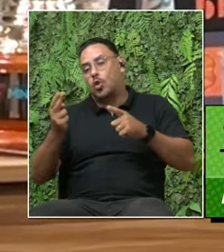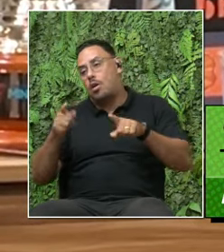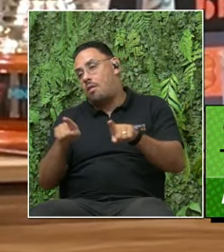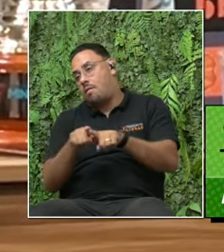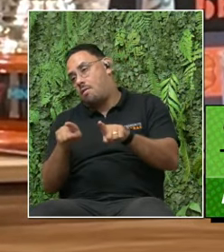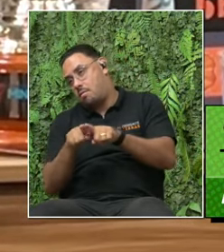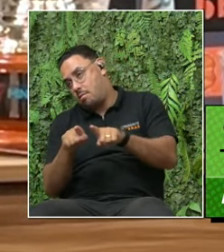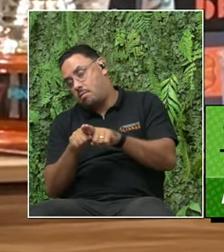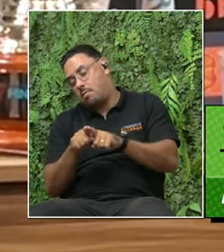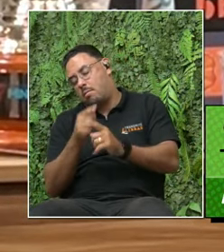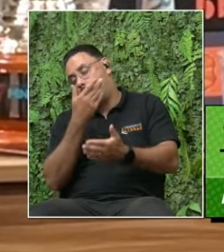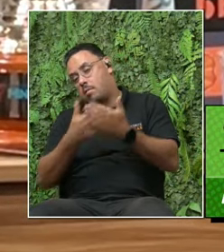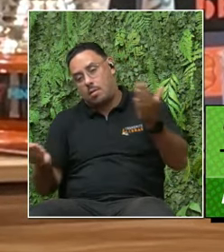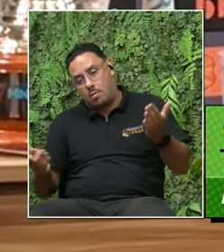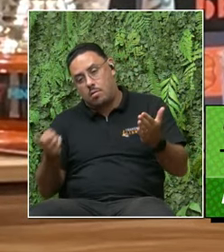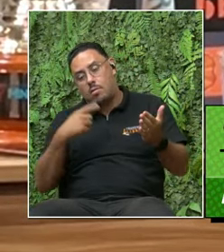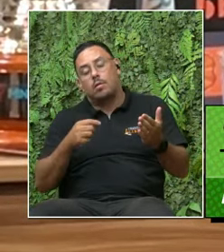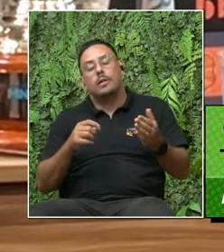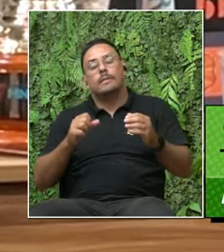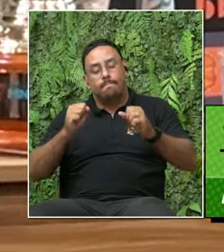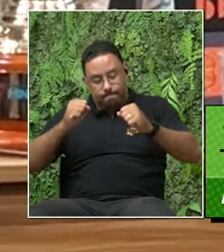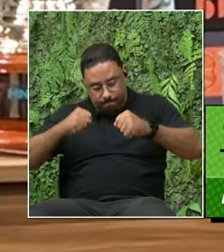derrota porque